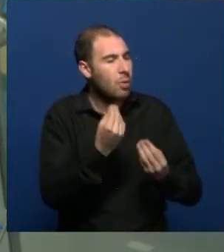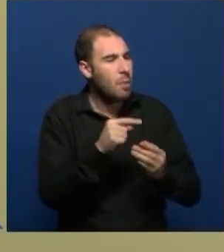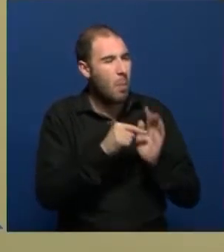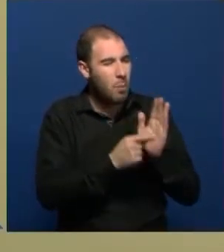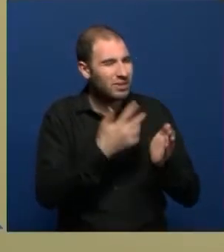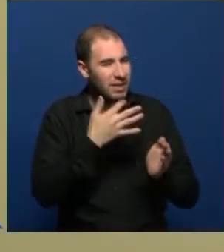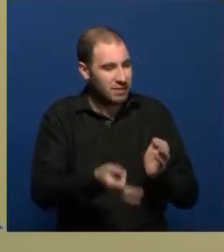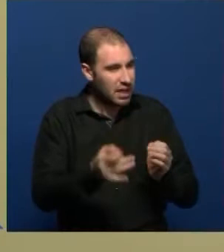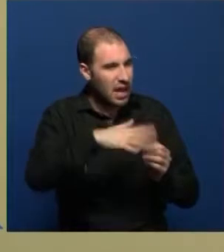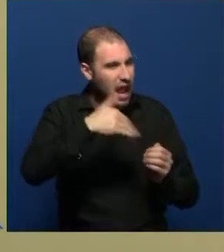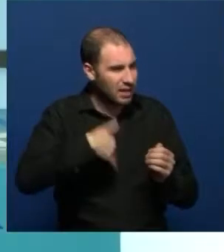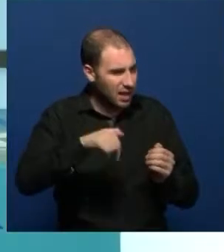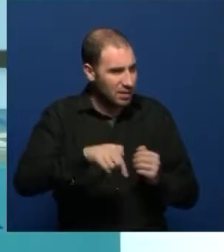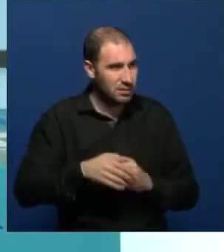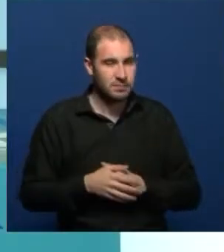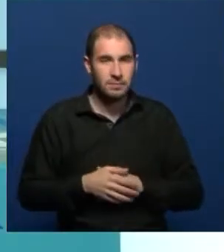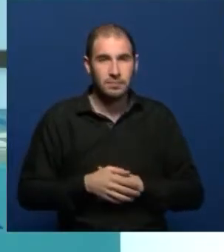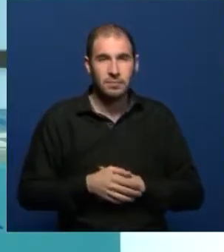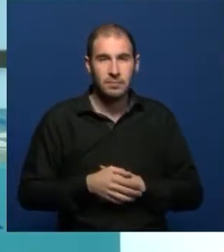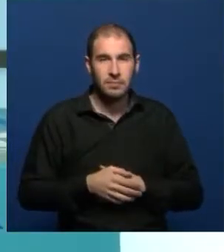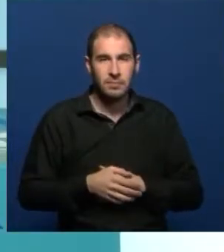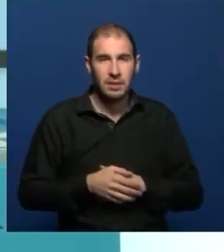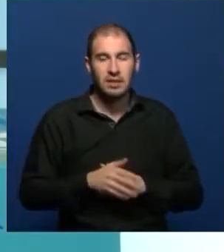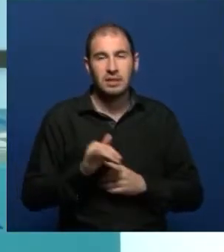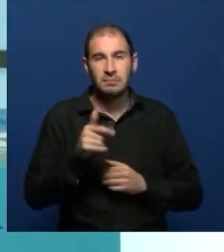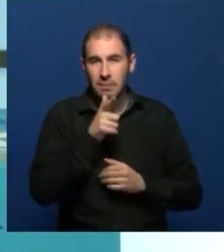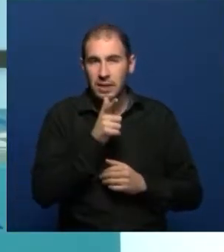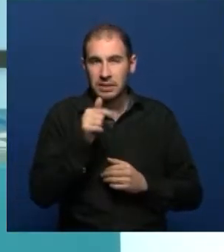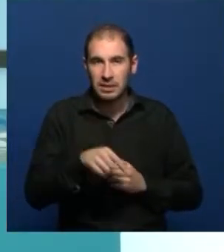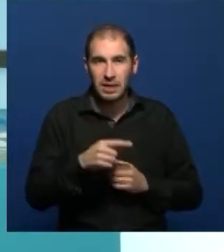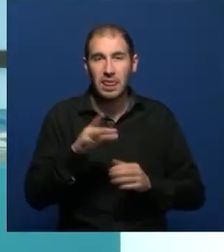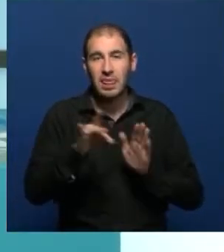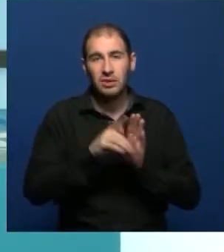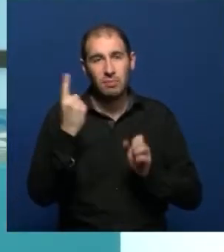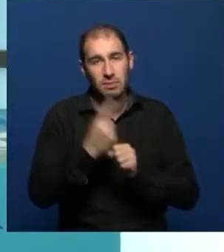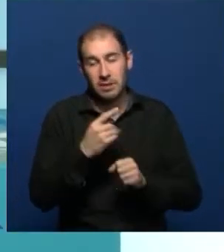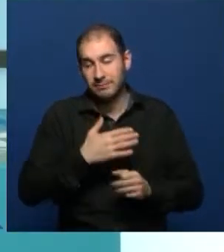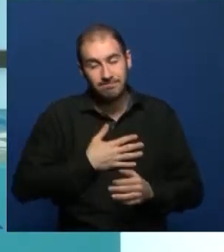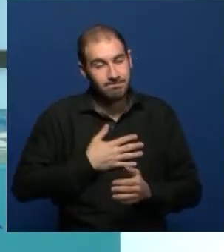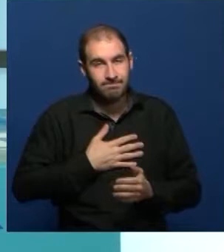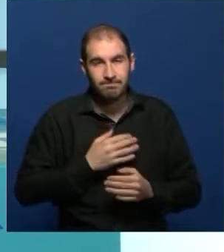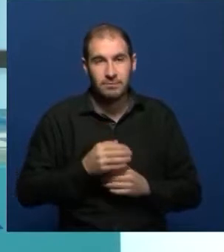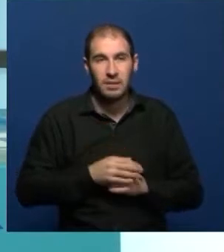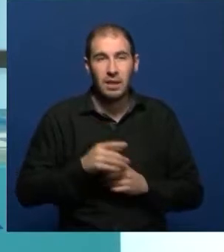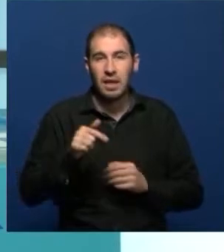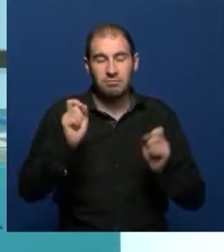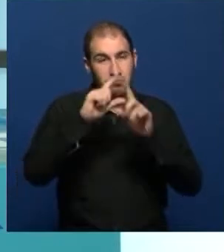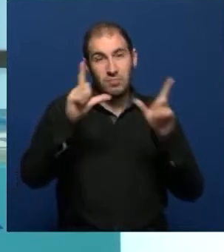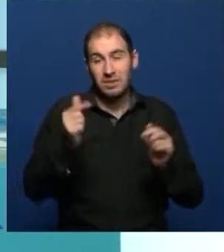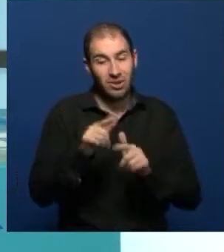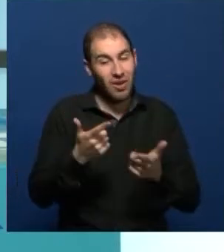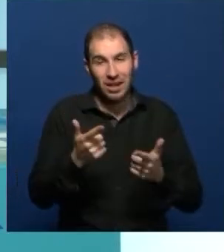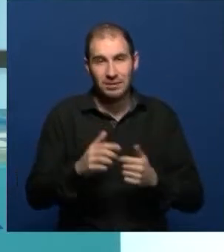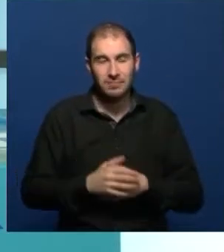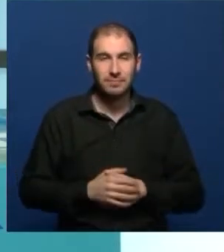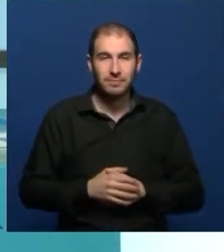¿Revela realmente una realidad de la Argentina hoy? Sí, me parece que ese es el primer dato lamentable y es que no hay sorpresas en